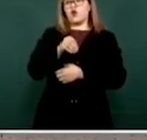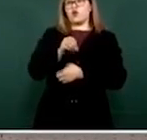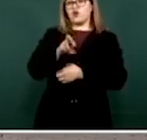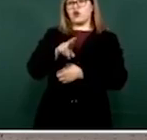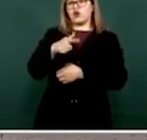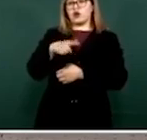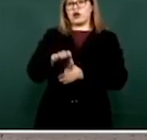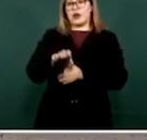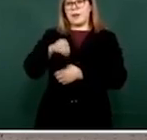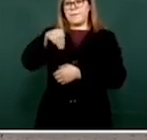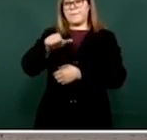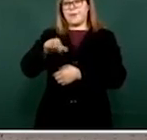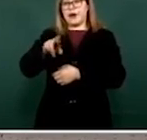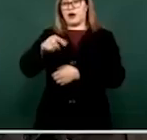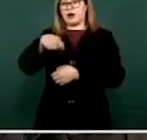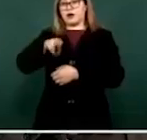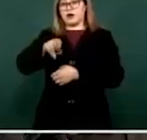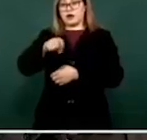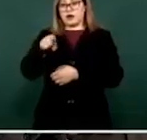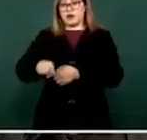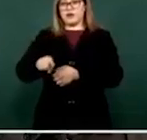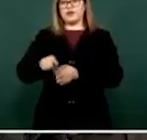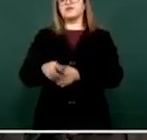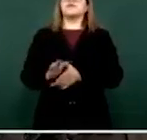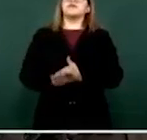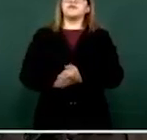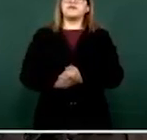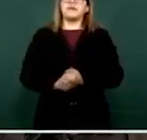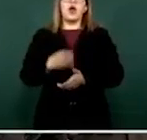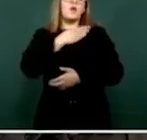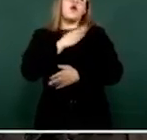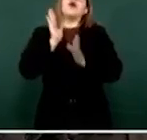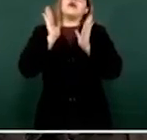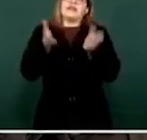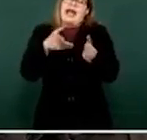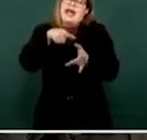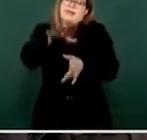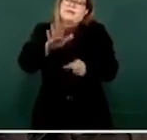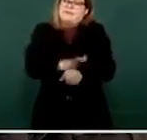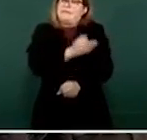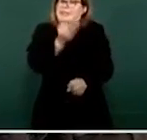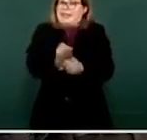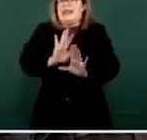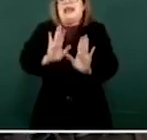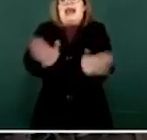centro de SCT. Bueno, ya con lo que dijiste ya es suficiente.